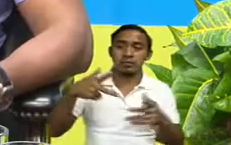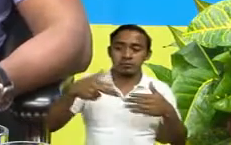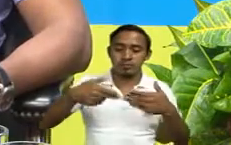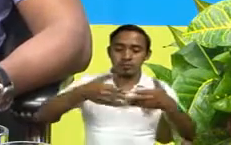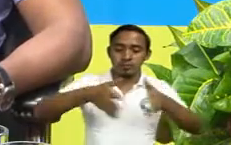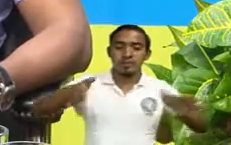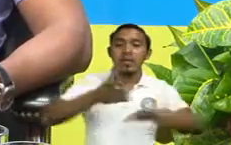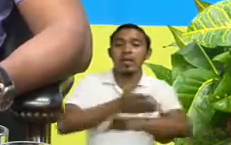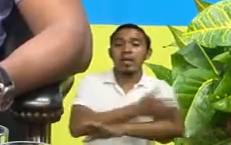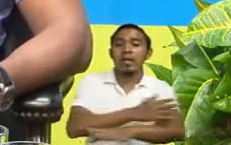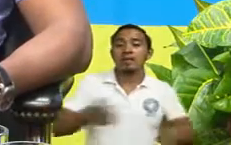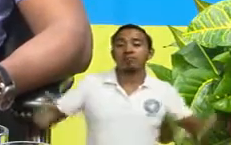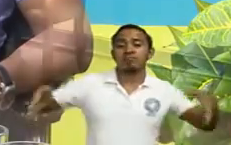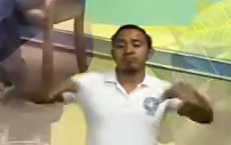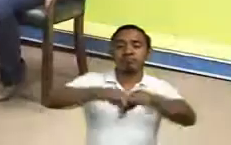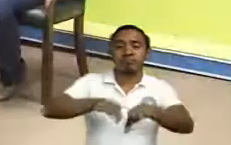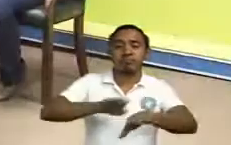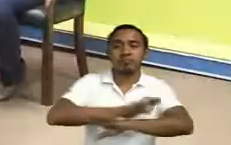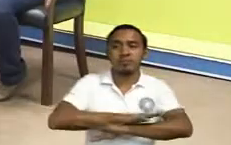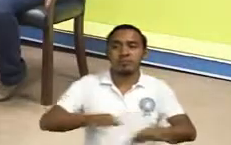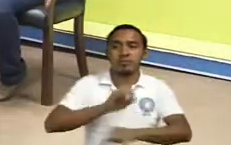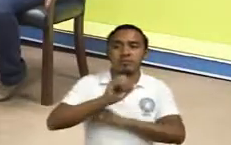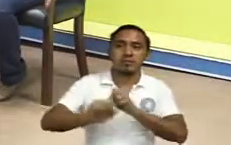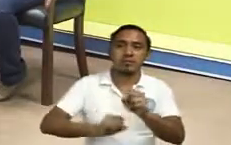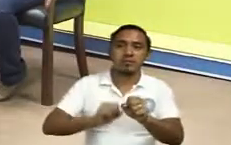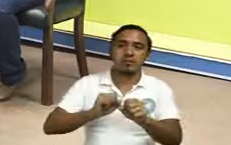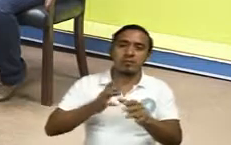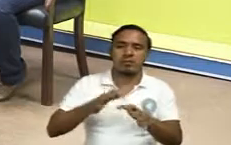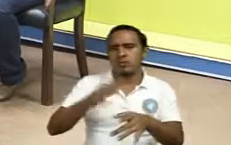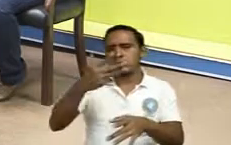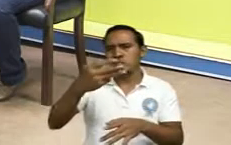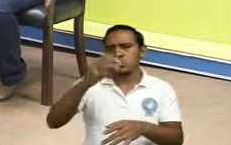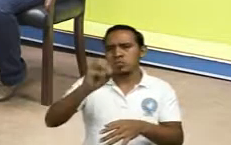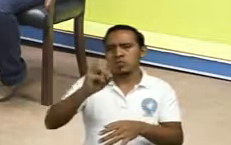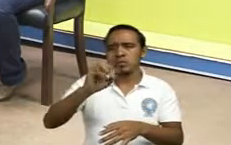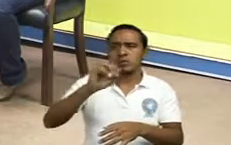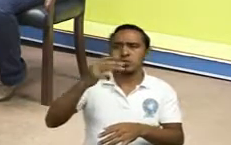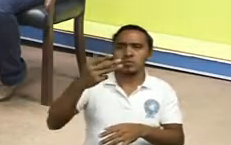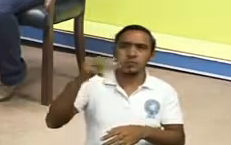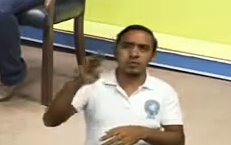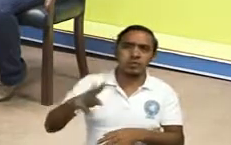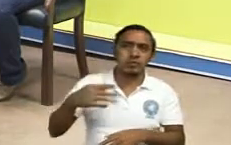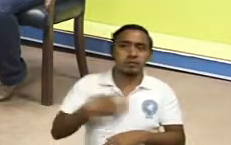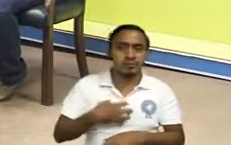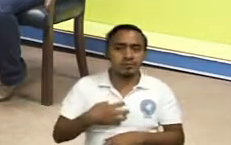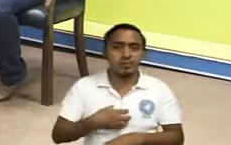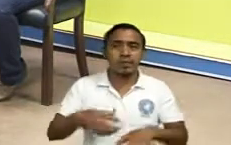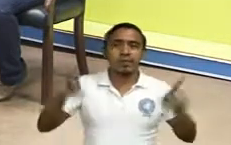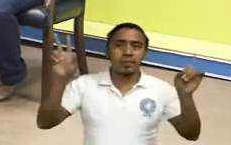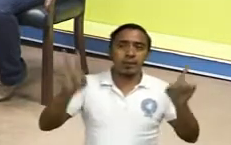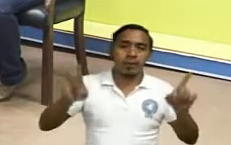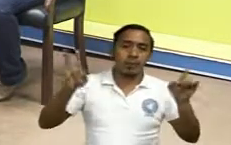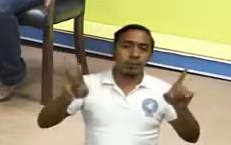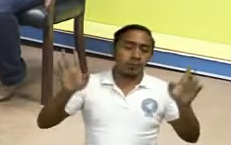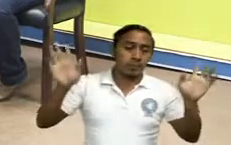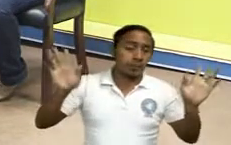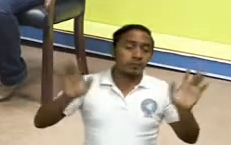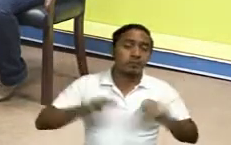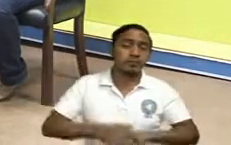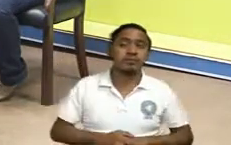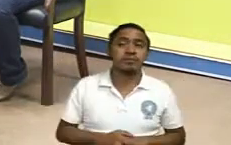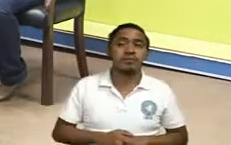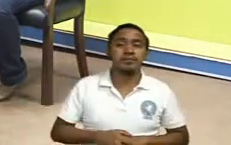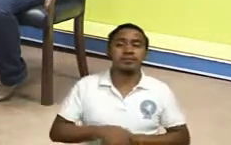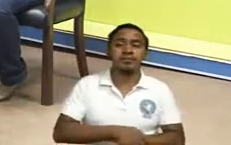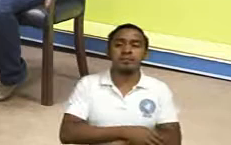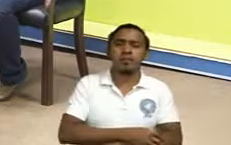fue cerrado, sí, clausurado en el año 90, en el 93, por la administración de doña Violeta Barrios de Chamorro. Así